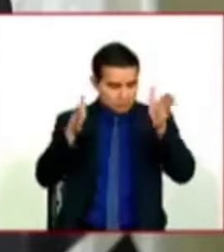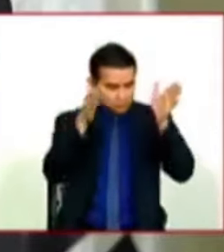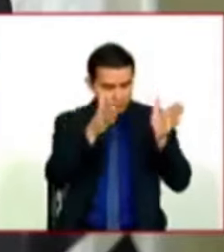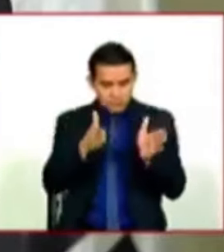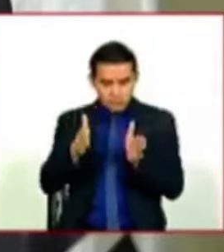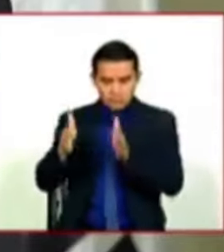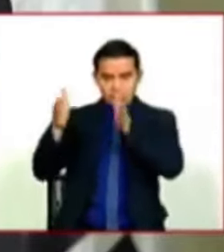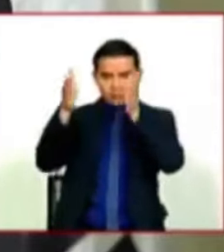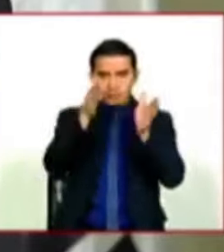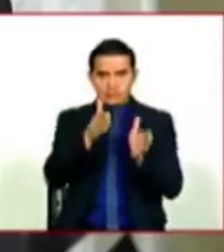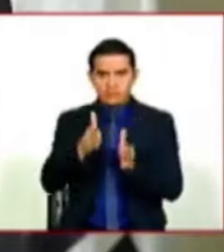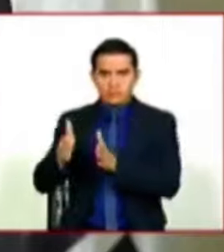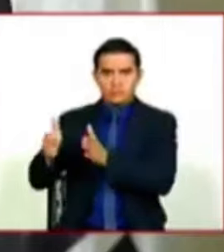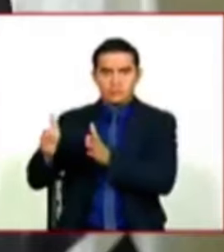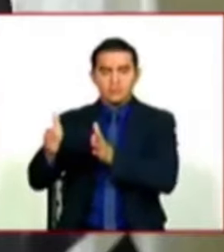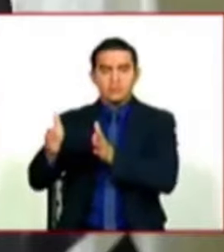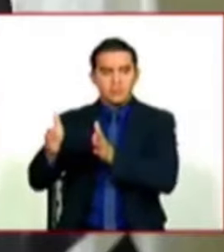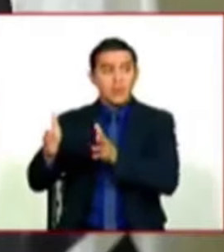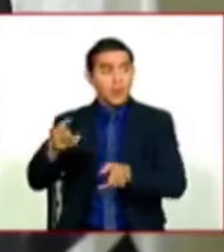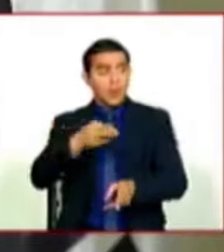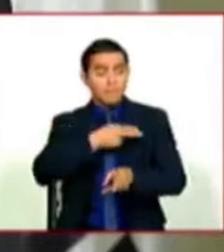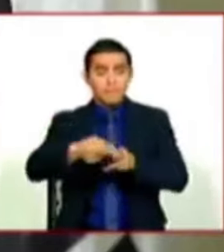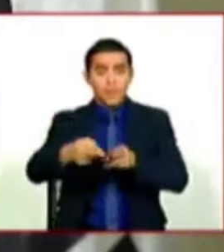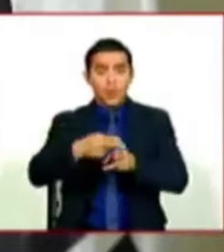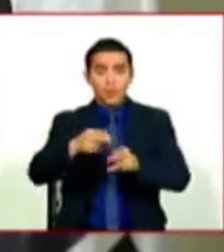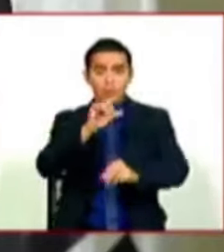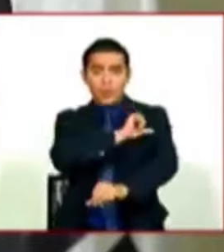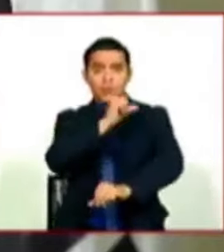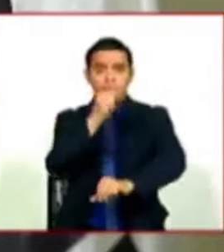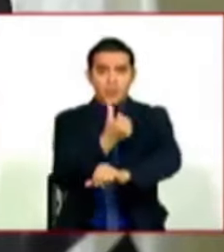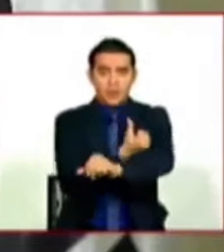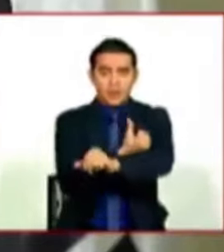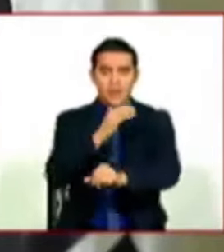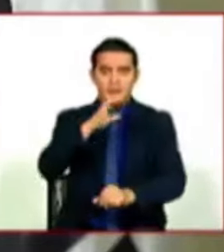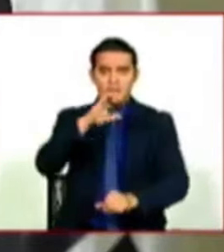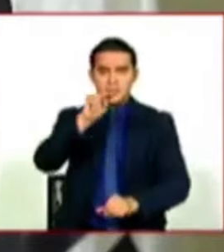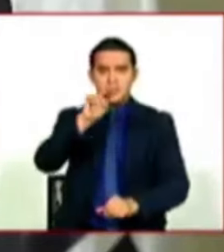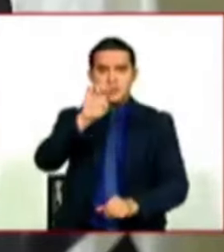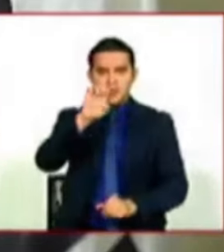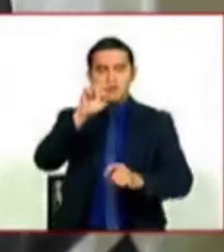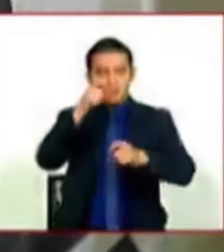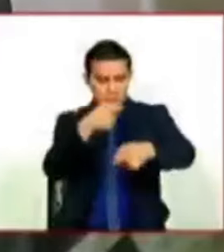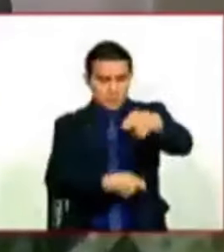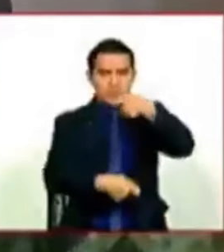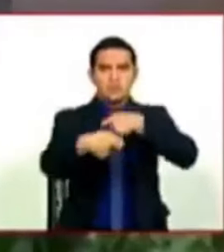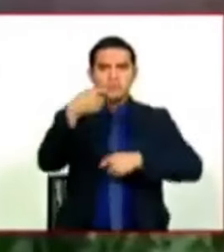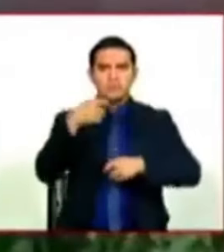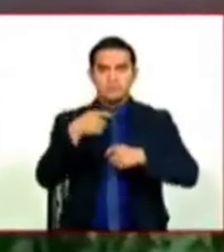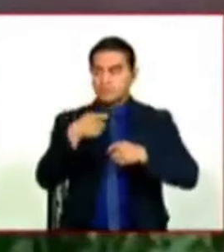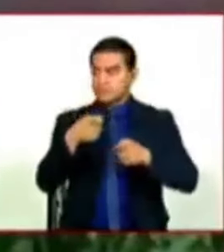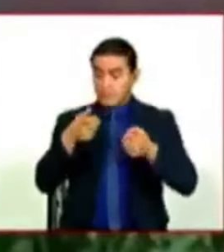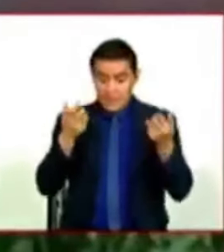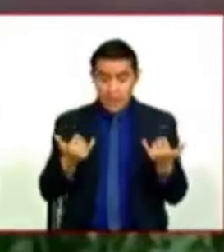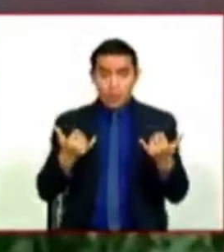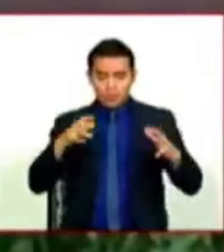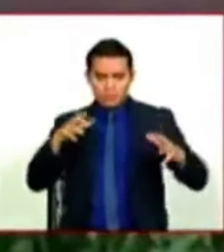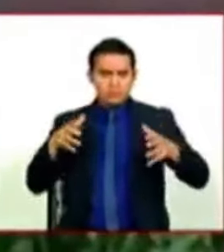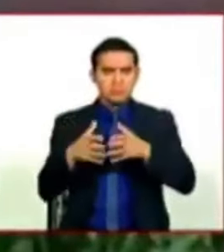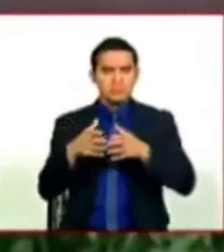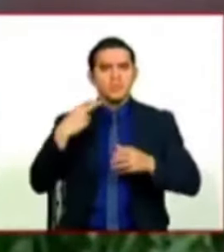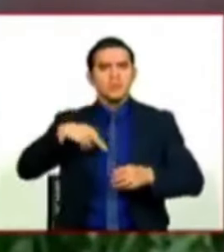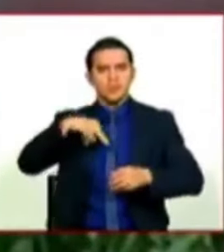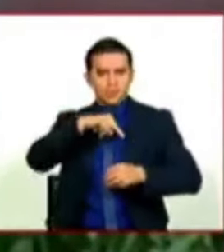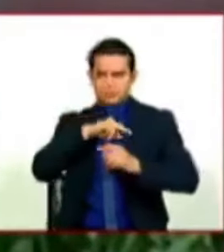A pocos días del cambio de autoridades electorales, este Pleno ha cumplido y seguirá cumpliendo